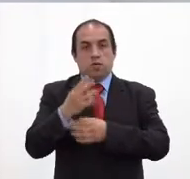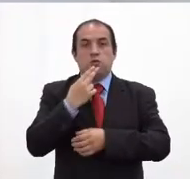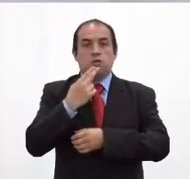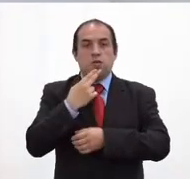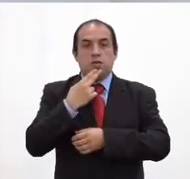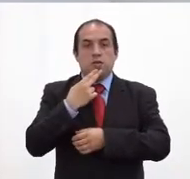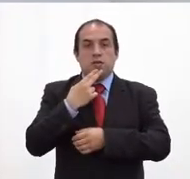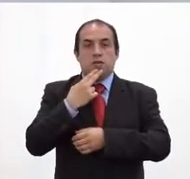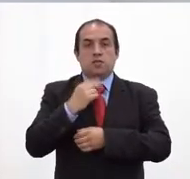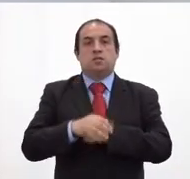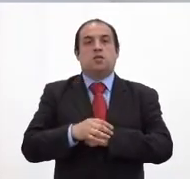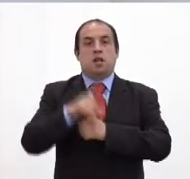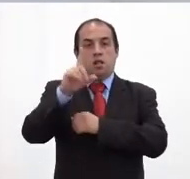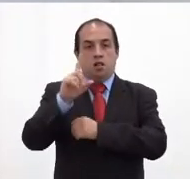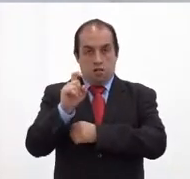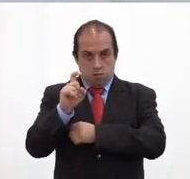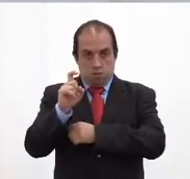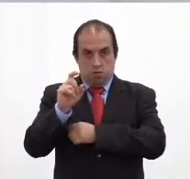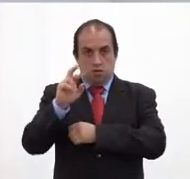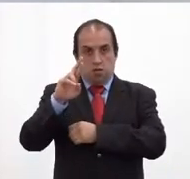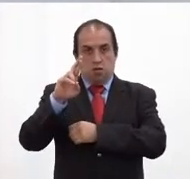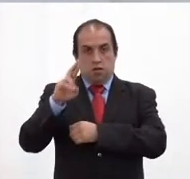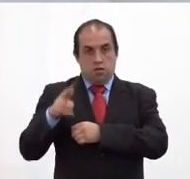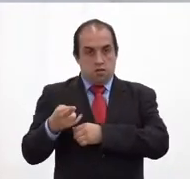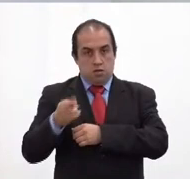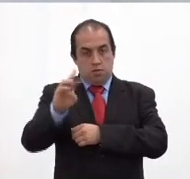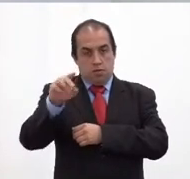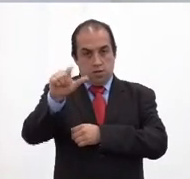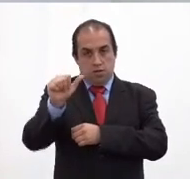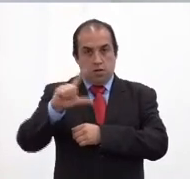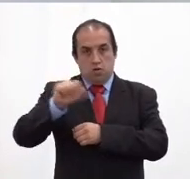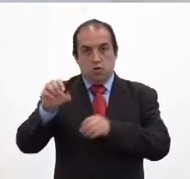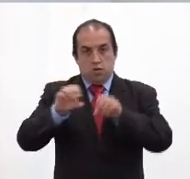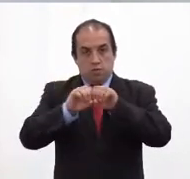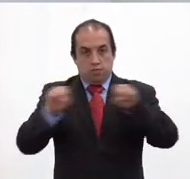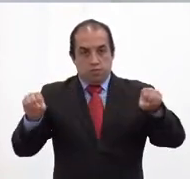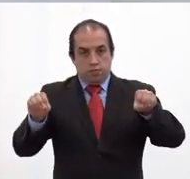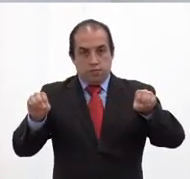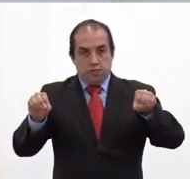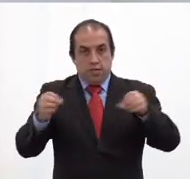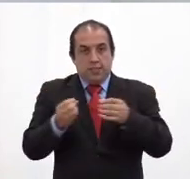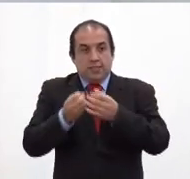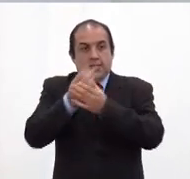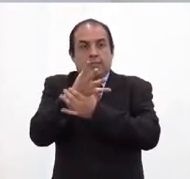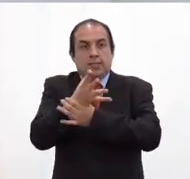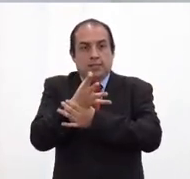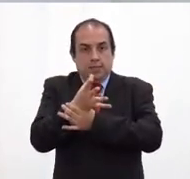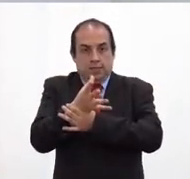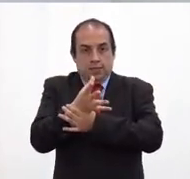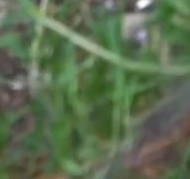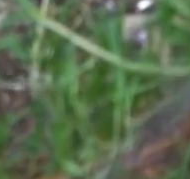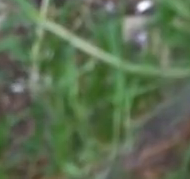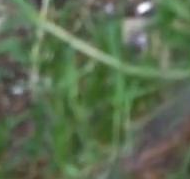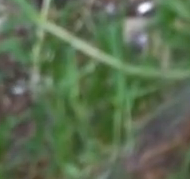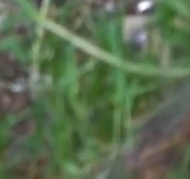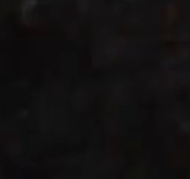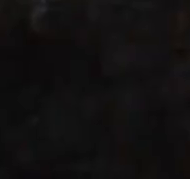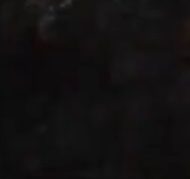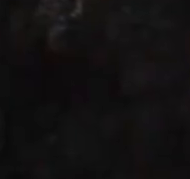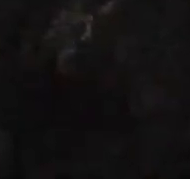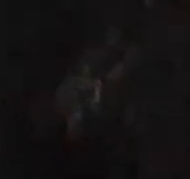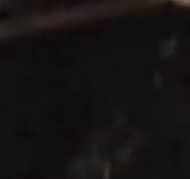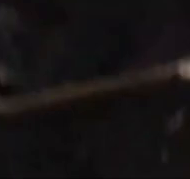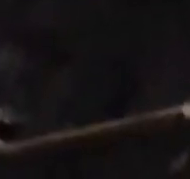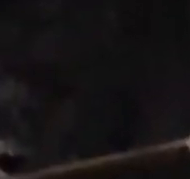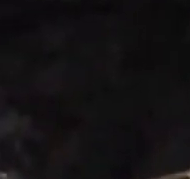del río Magdalena, y después se intuba y sale de nuevo a la superficie en esta parte de Coyoacán. Nuestro